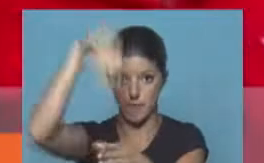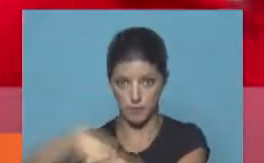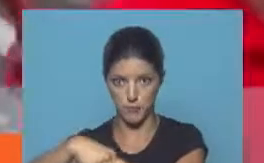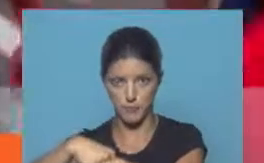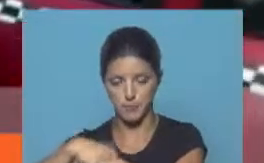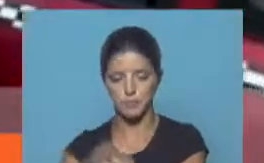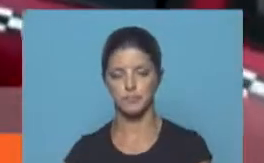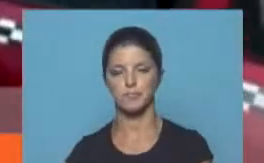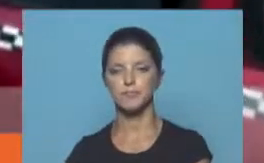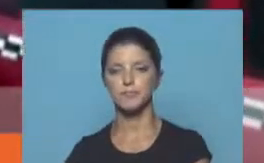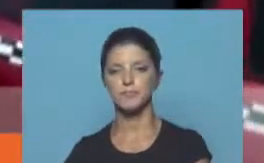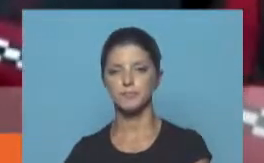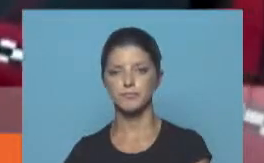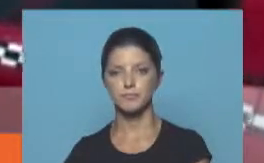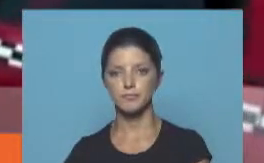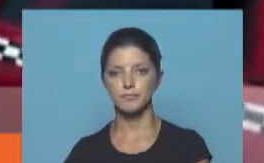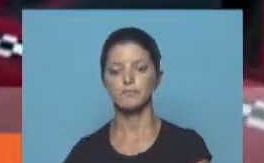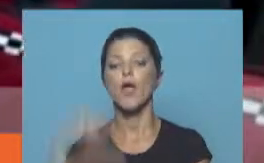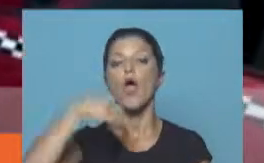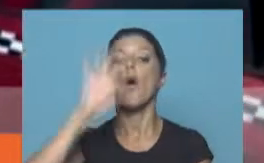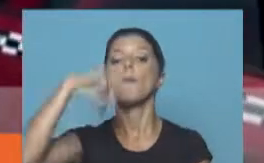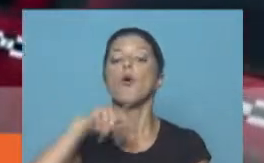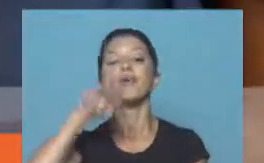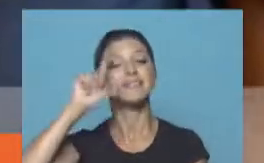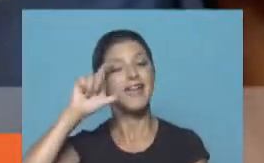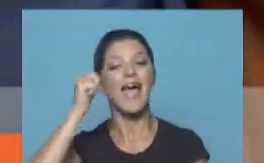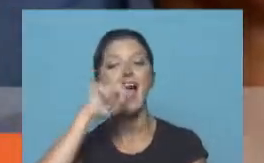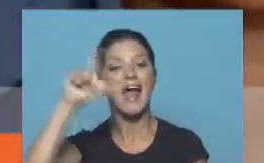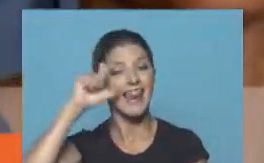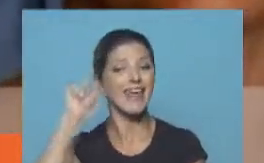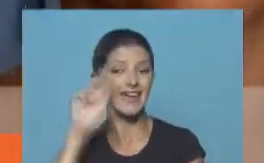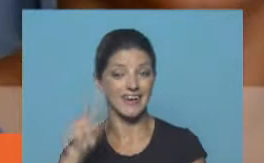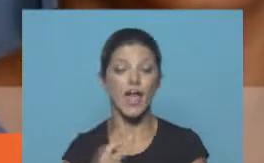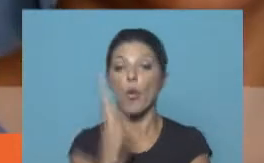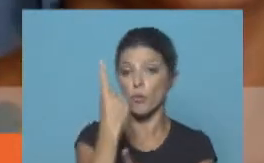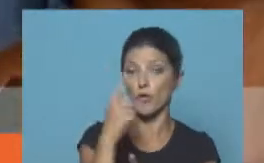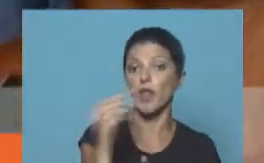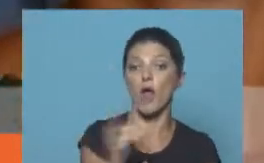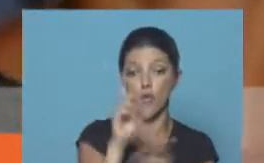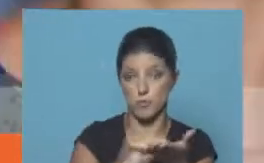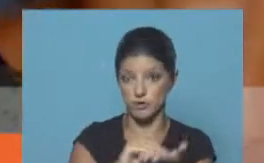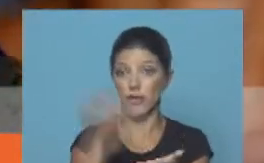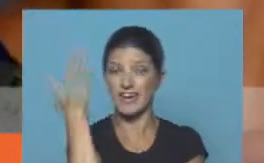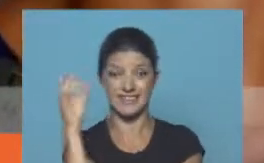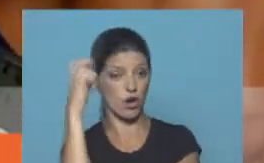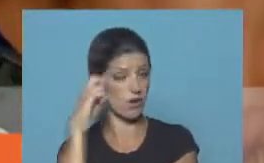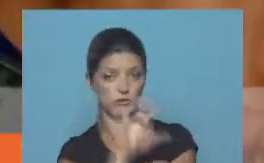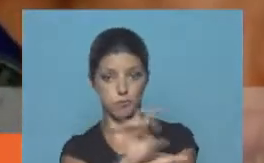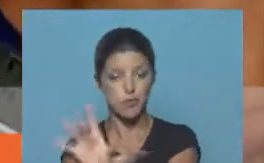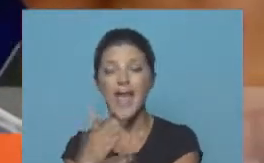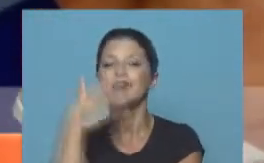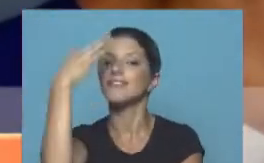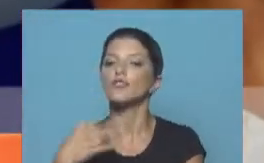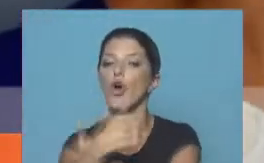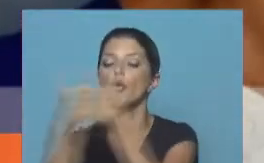Constitucionalista. Montealegre era uno de los 28 diputados de la oposición que fueron expulsados del Parlamento por orden del